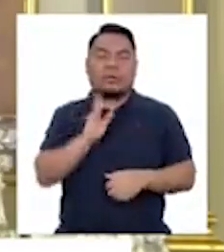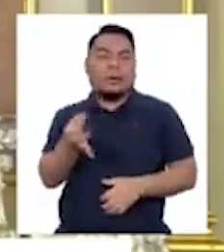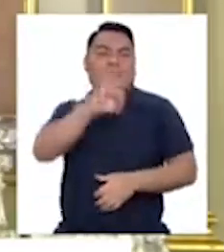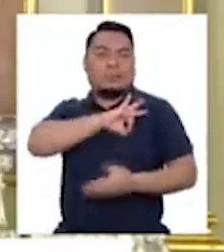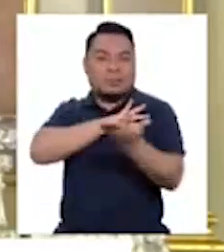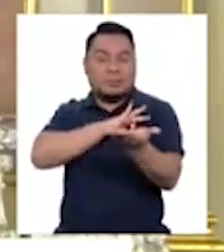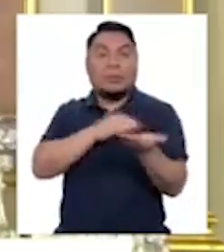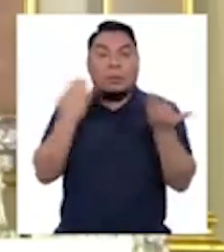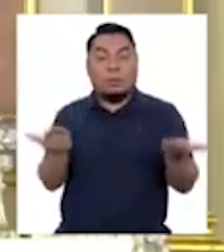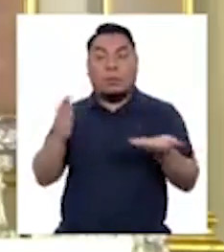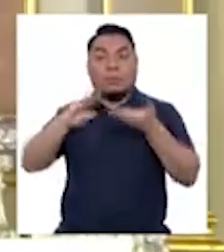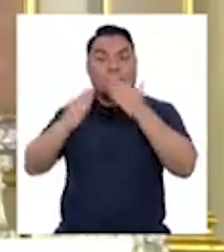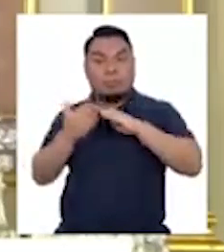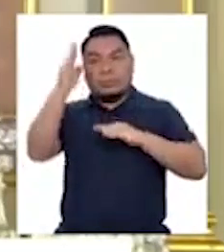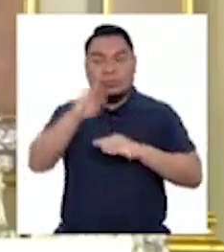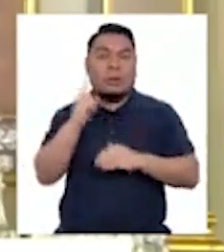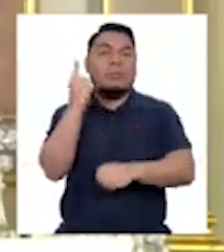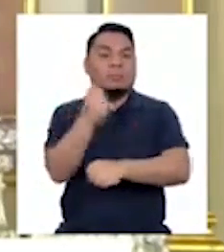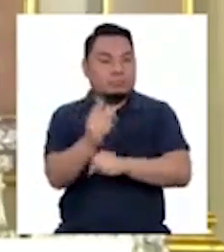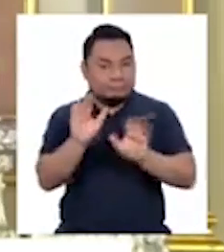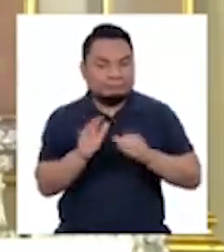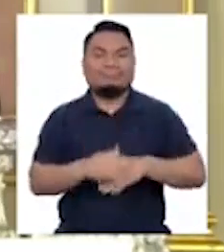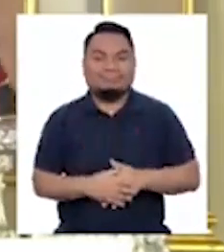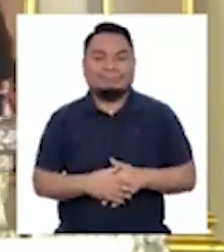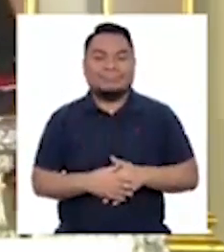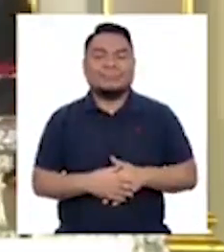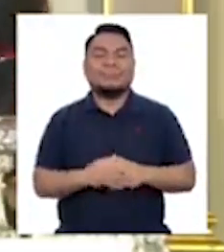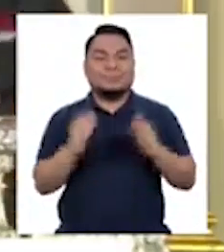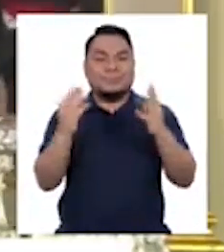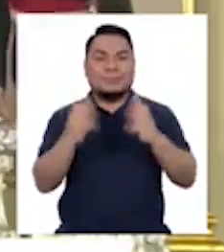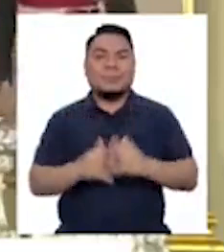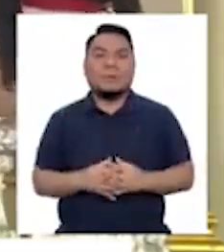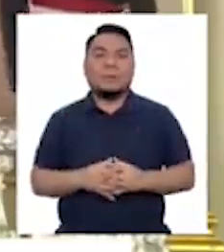y si no, él y la patria os lo demanden.